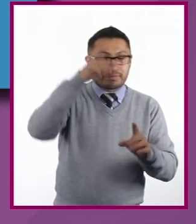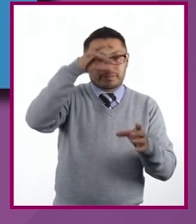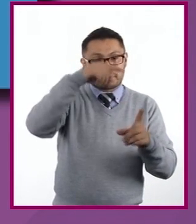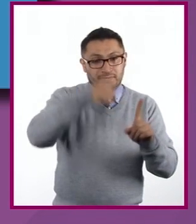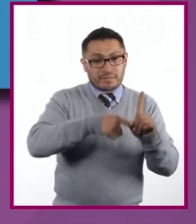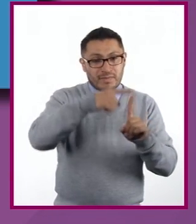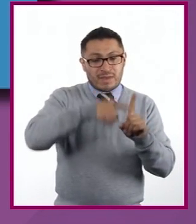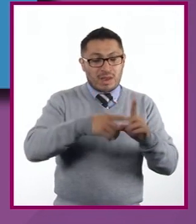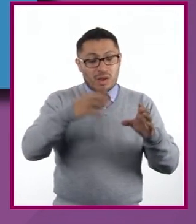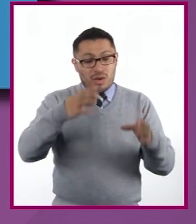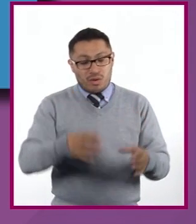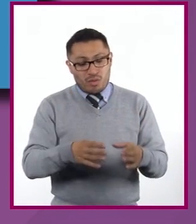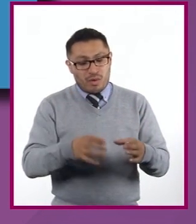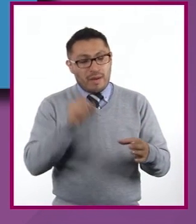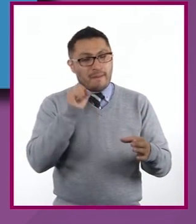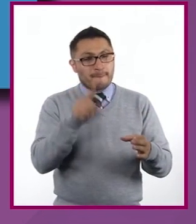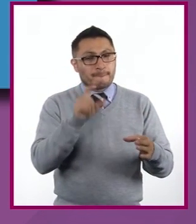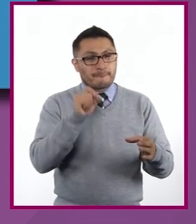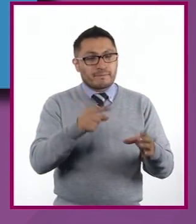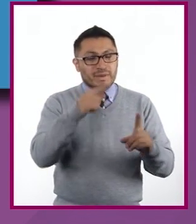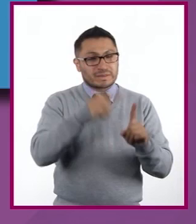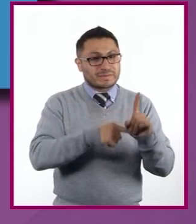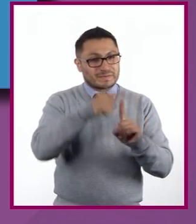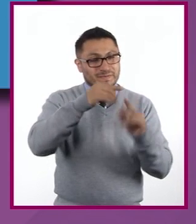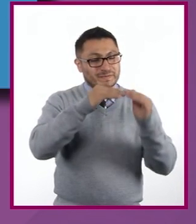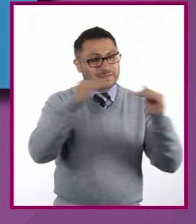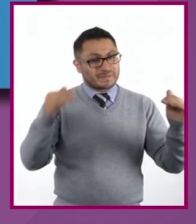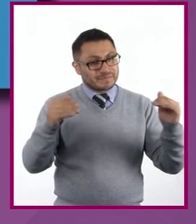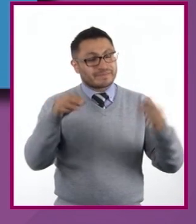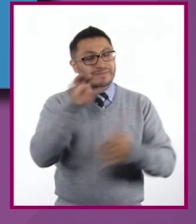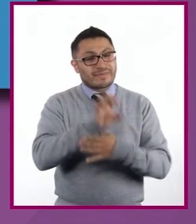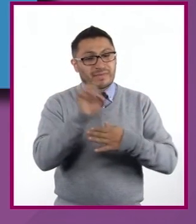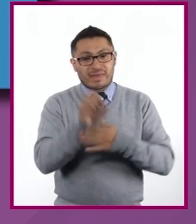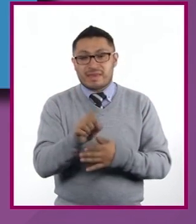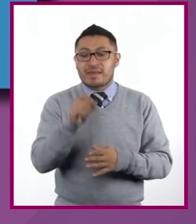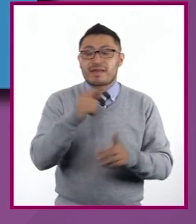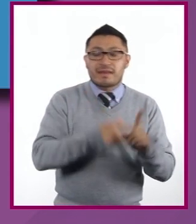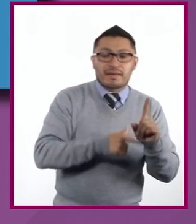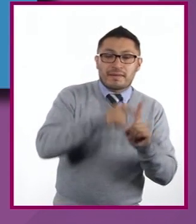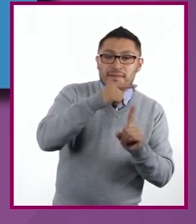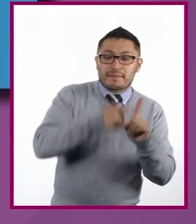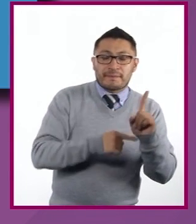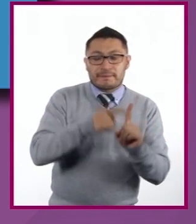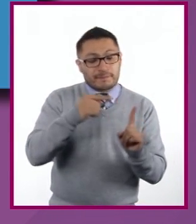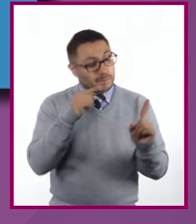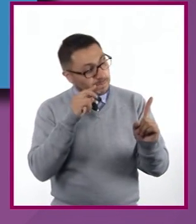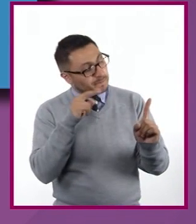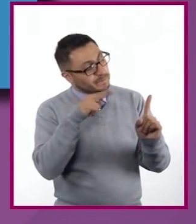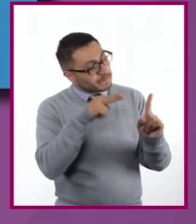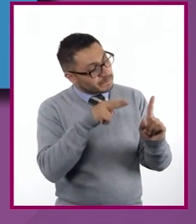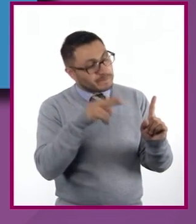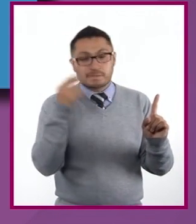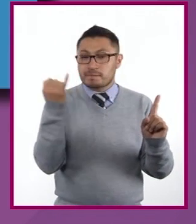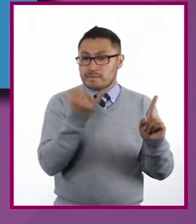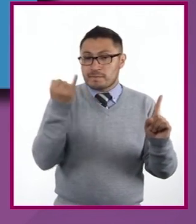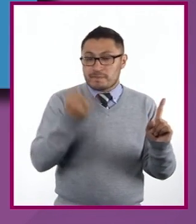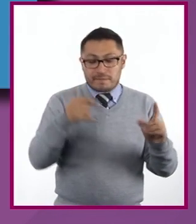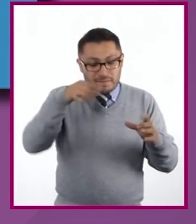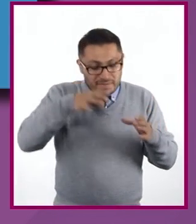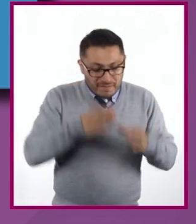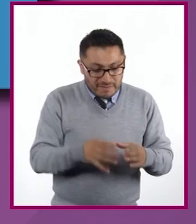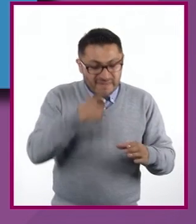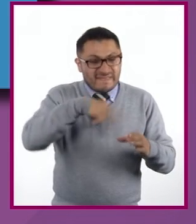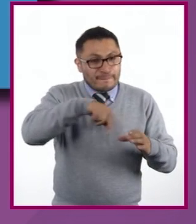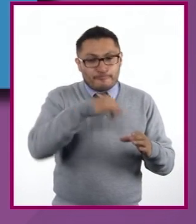cuerpo se encuentran a la misma temperatura. Por lo tanto, la temperatura que indica el termómetro es igual a la del cuerpo